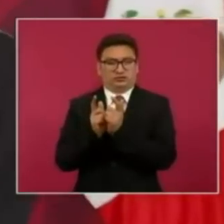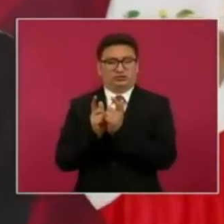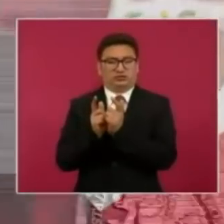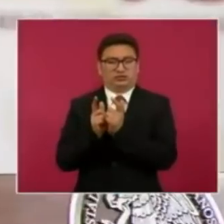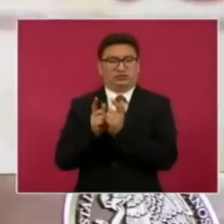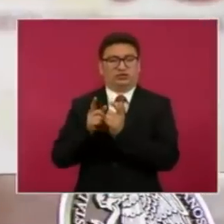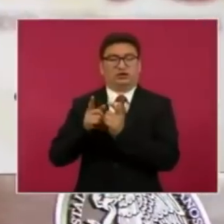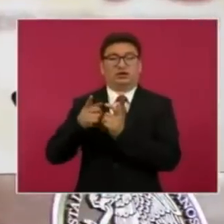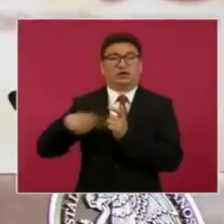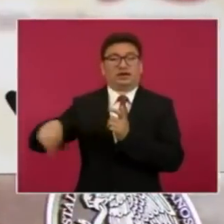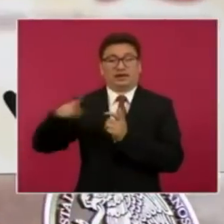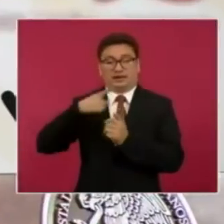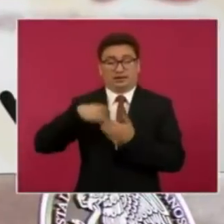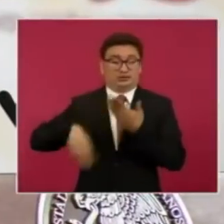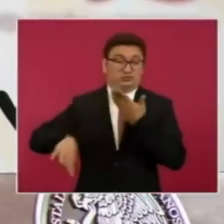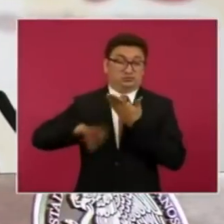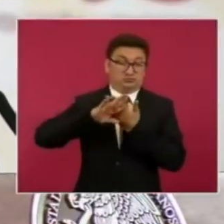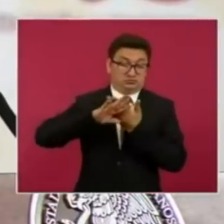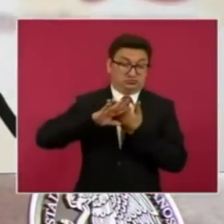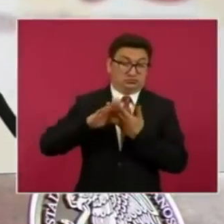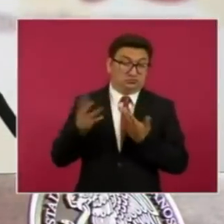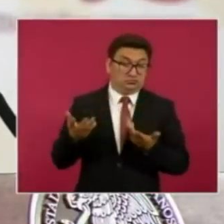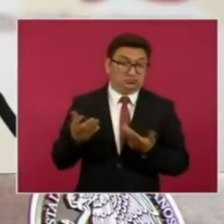que está en contra de la nuestra